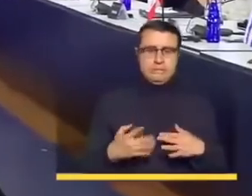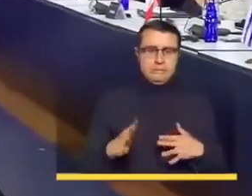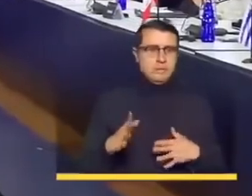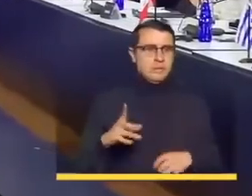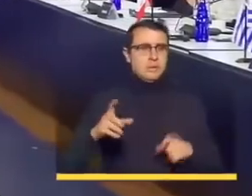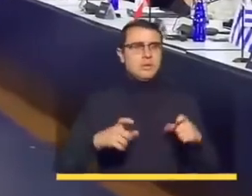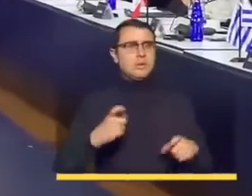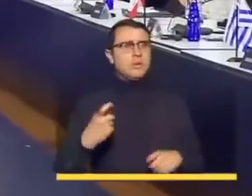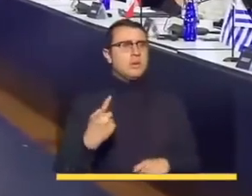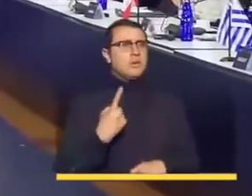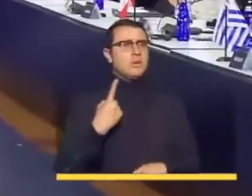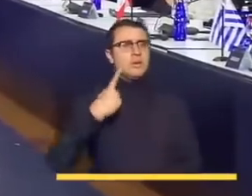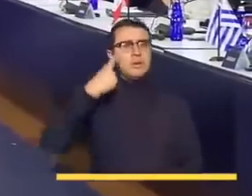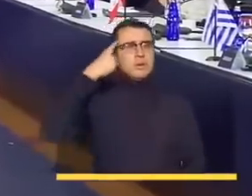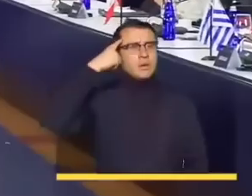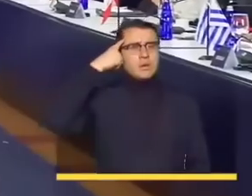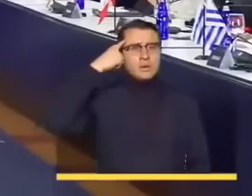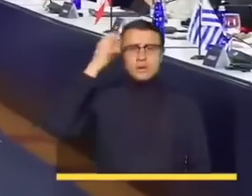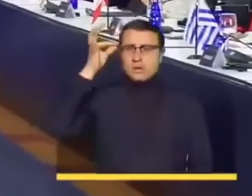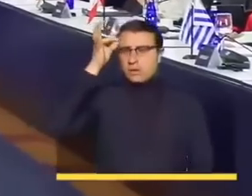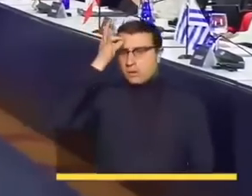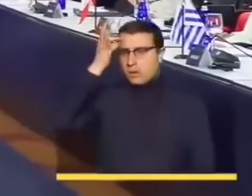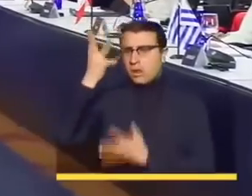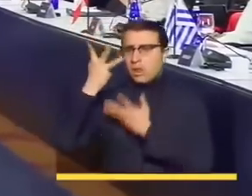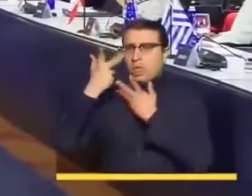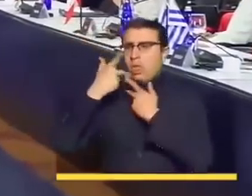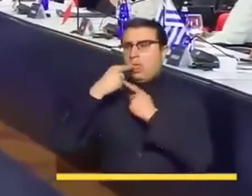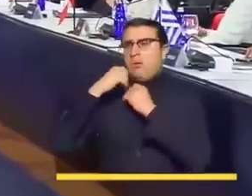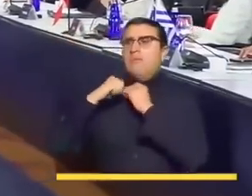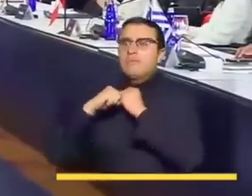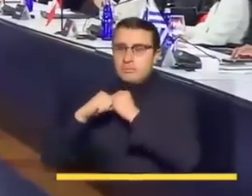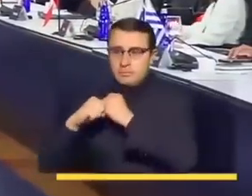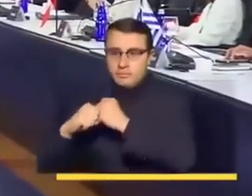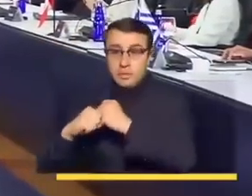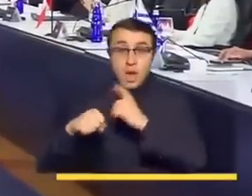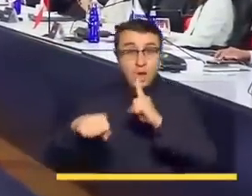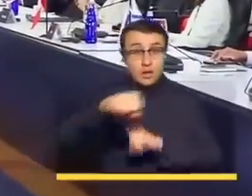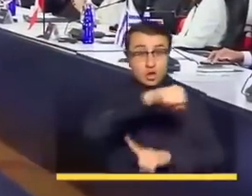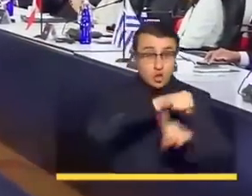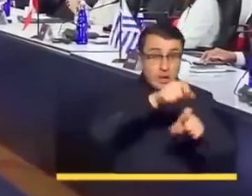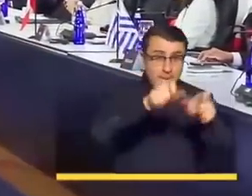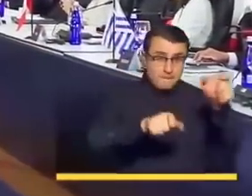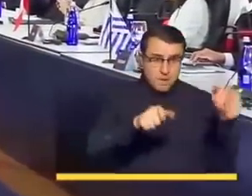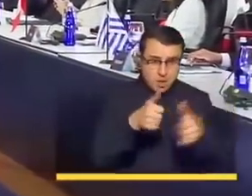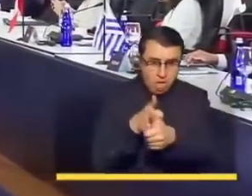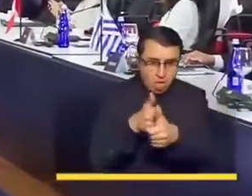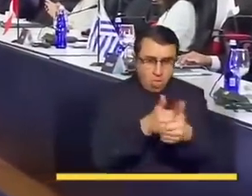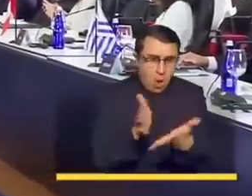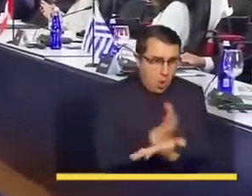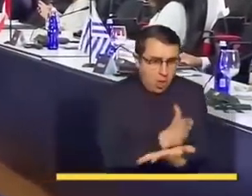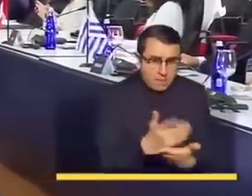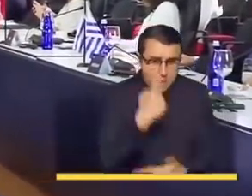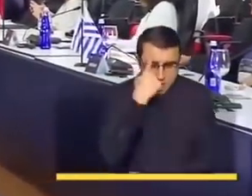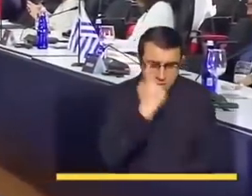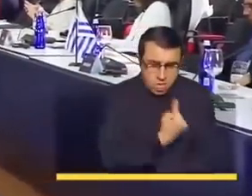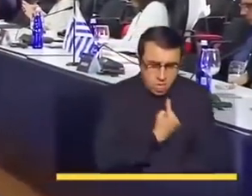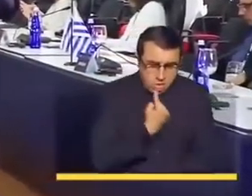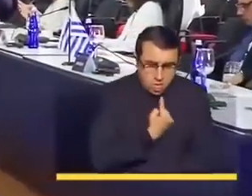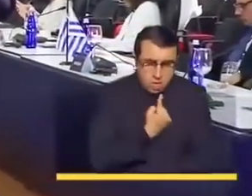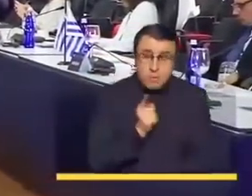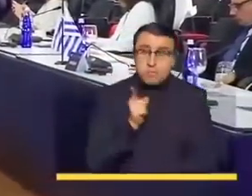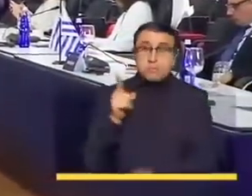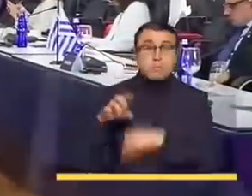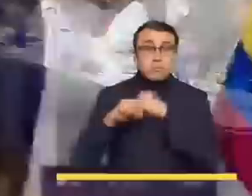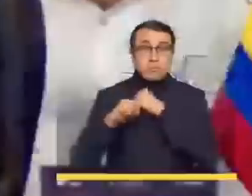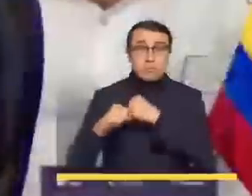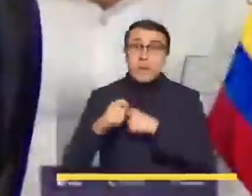producción de consumo de drogas. Las sociedades con más soledad son más consumidoras. ¿Es la mexicana la